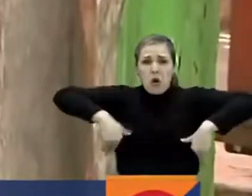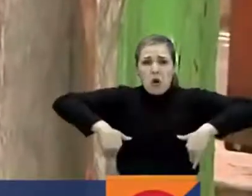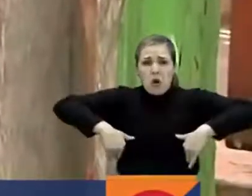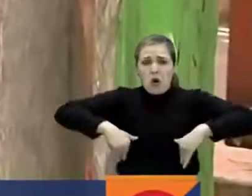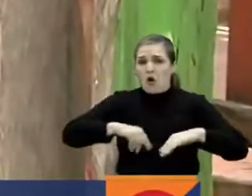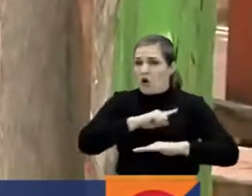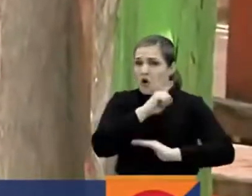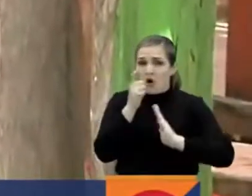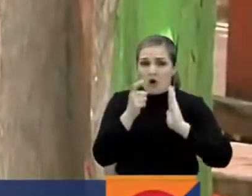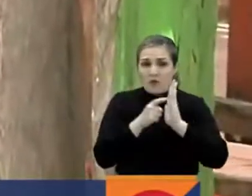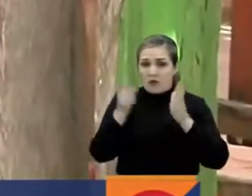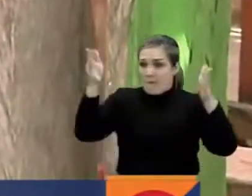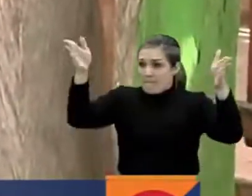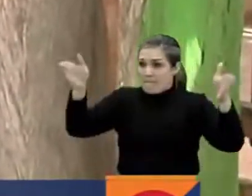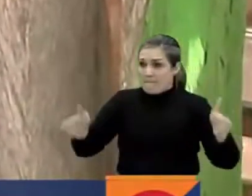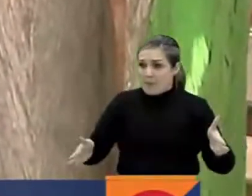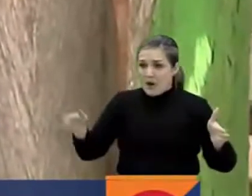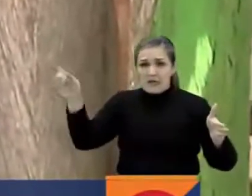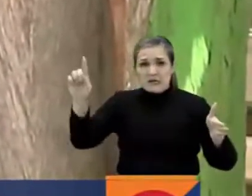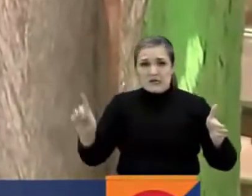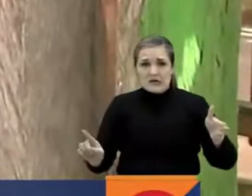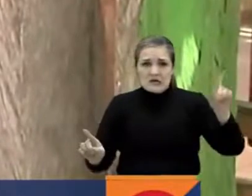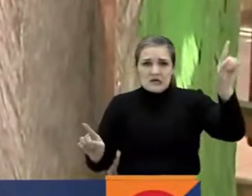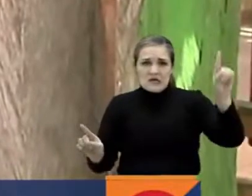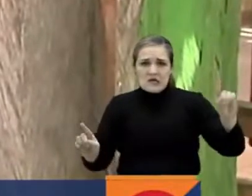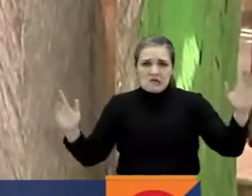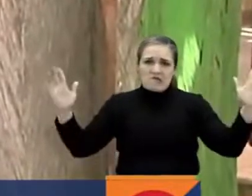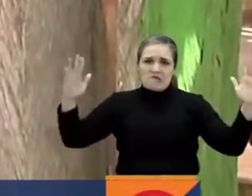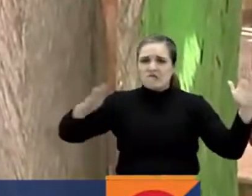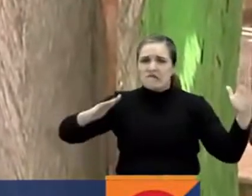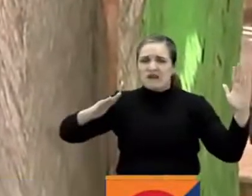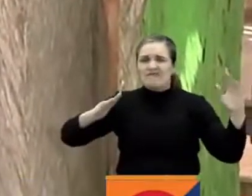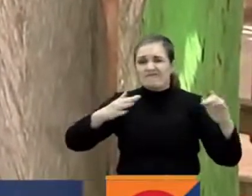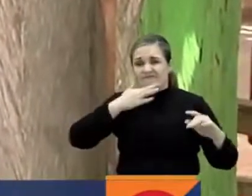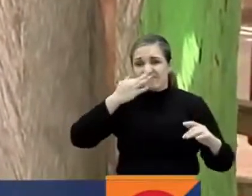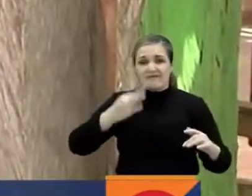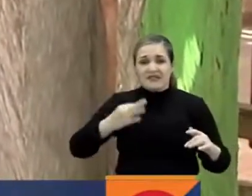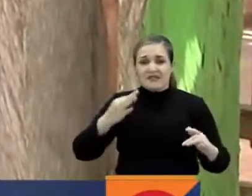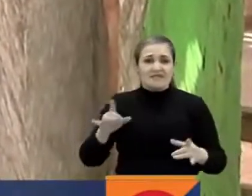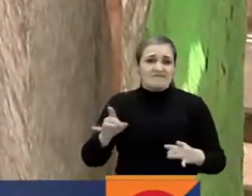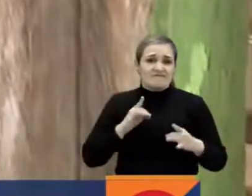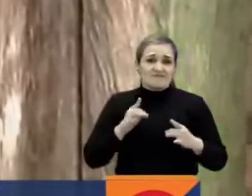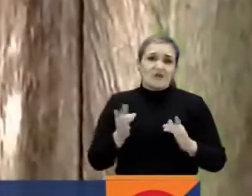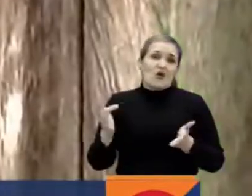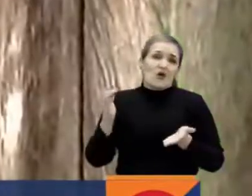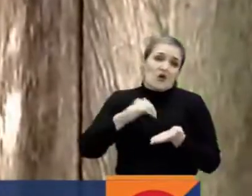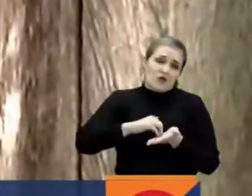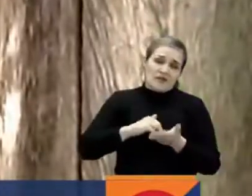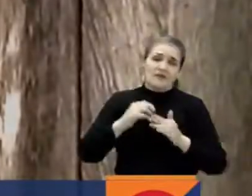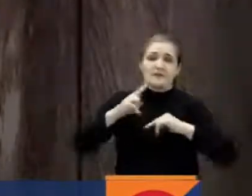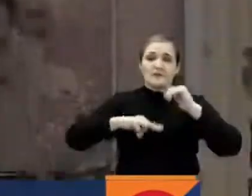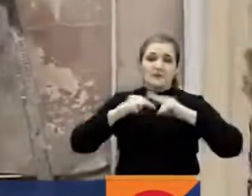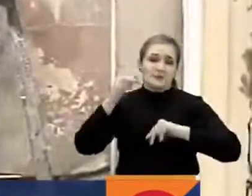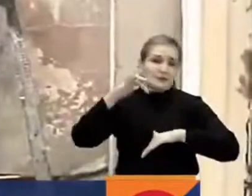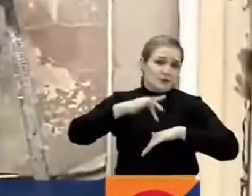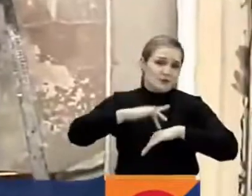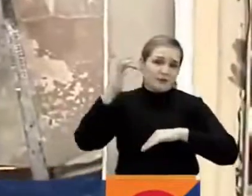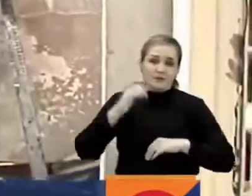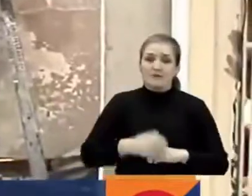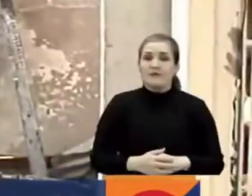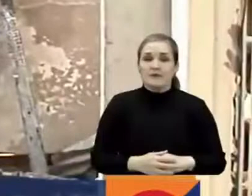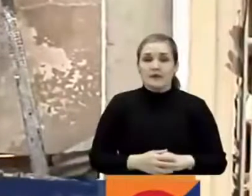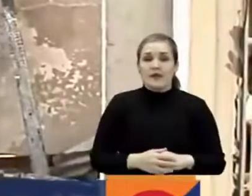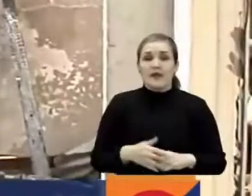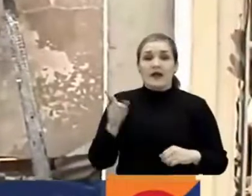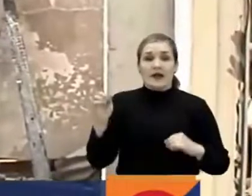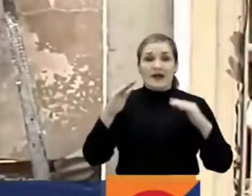el techo, la pared está averiada también. Pues la verdad está para volver a reconstruir otra vez. Esta